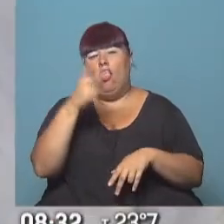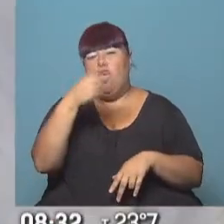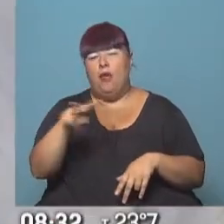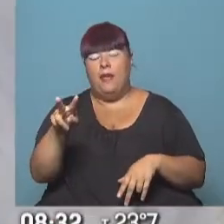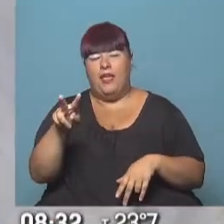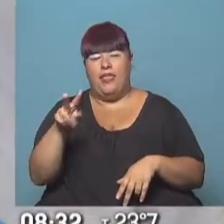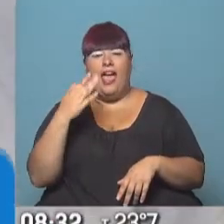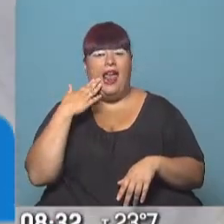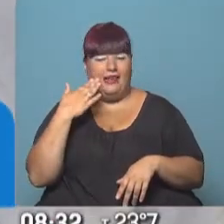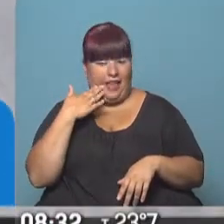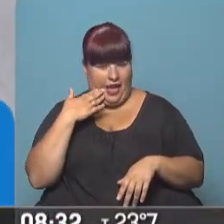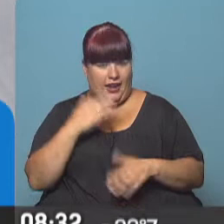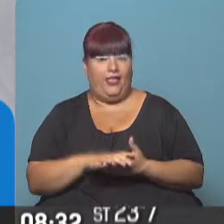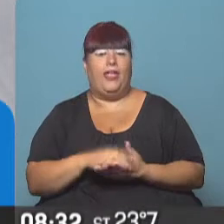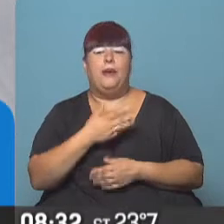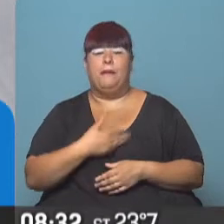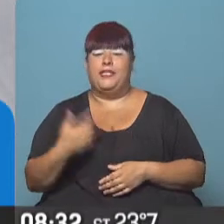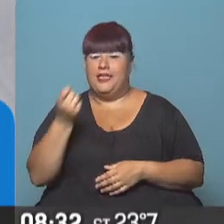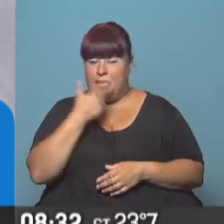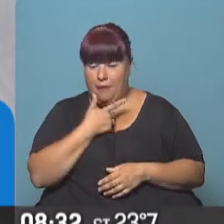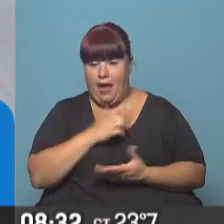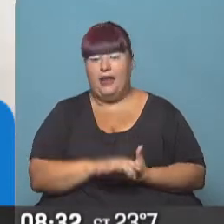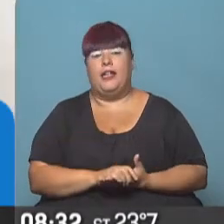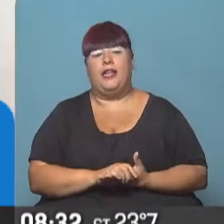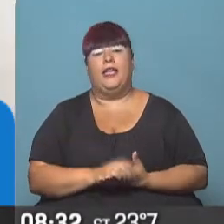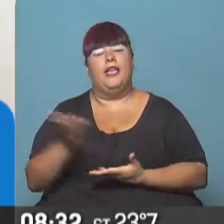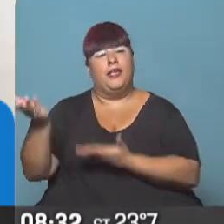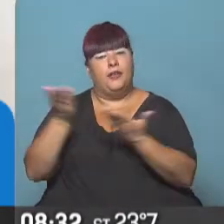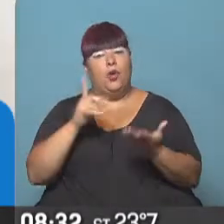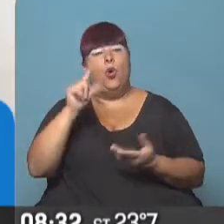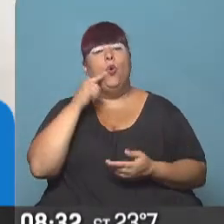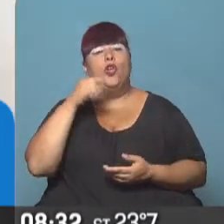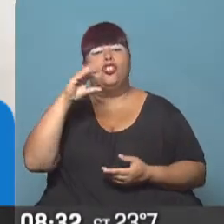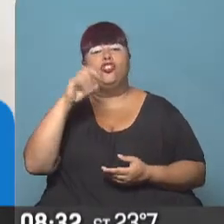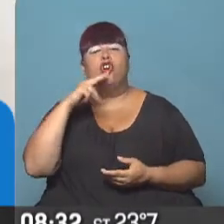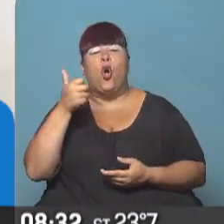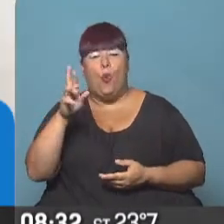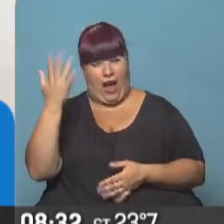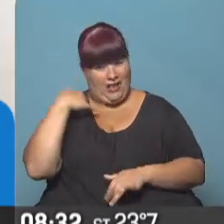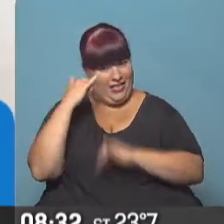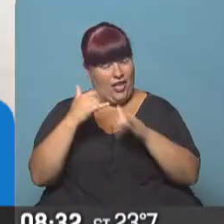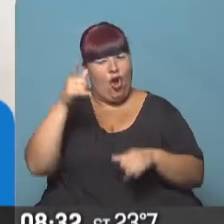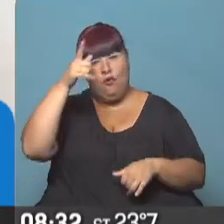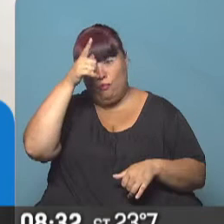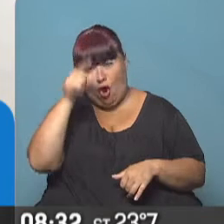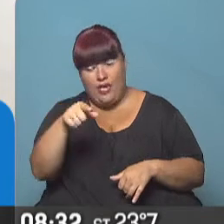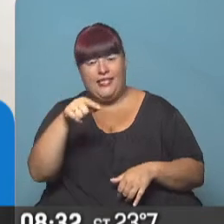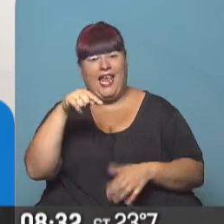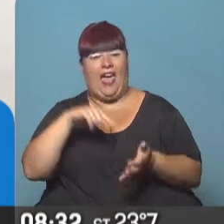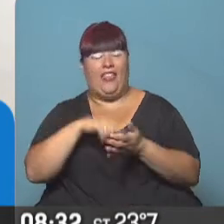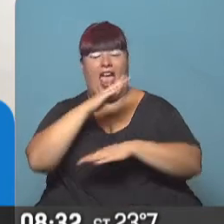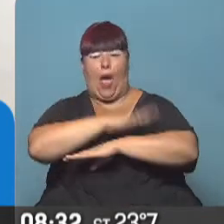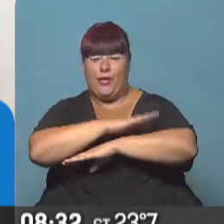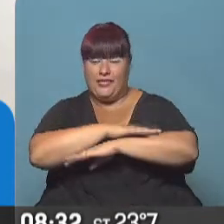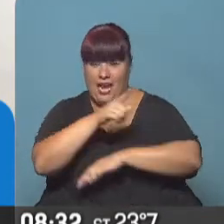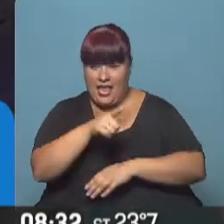2:30 de la tarde, porque el presidente Mauricio Macri recibió a Luis Chocobar, lo habíamos anticipado, el efectivo de la policía local de